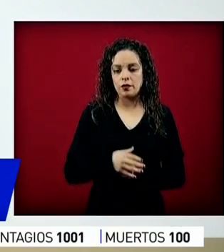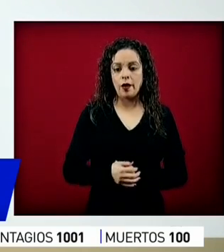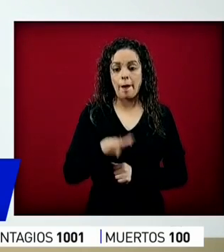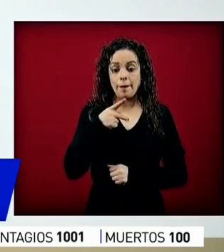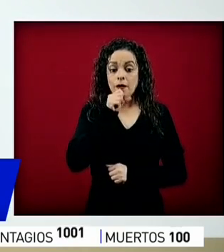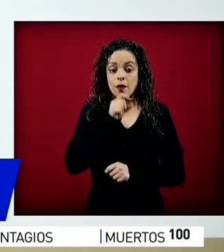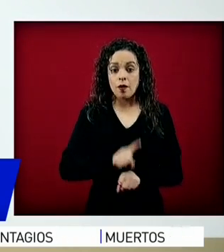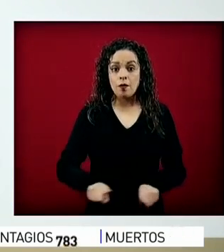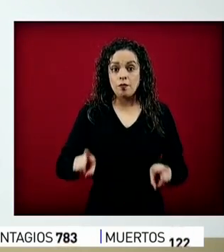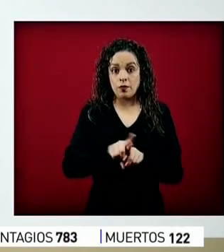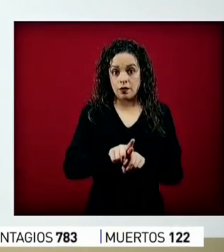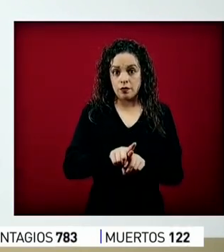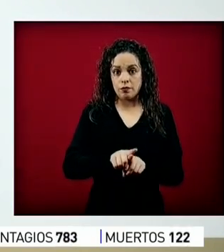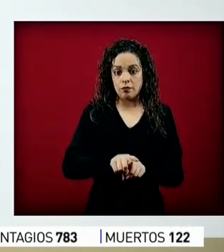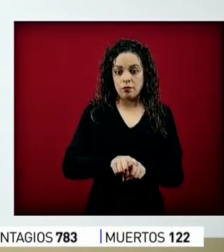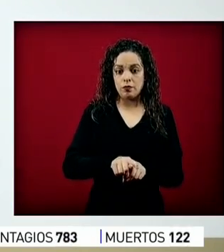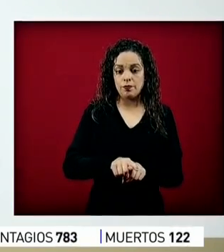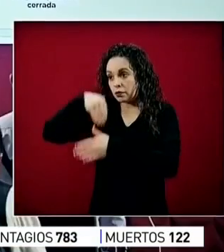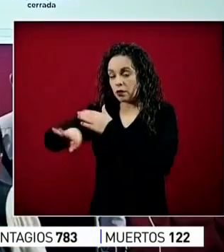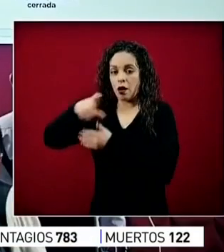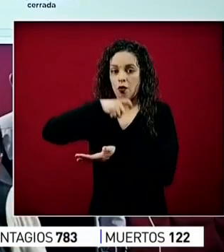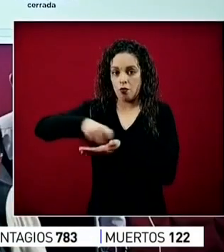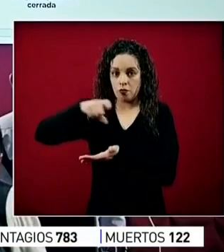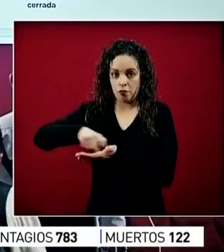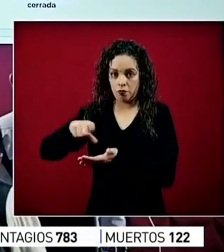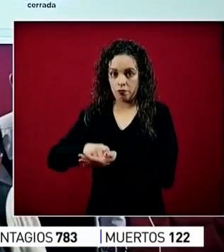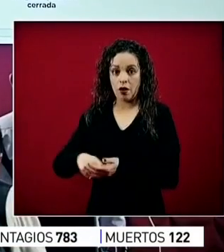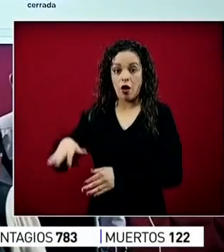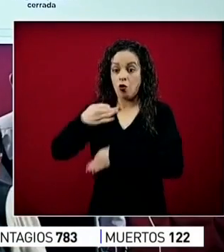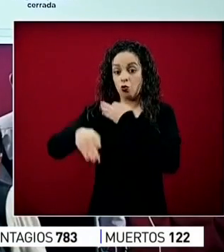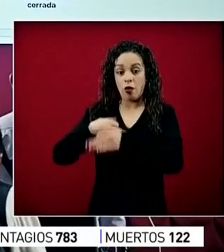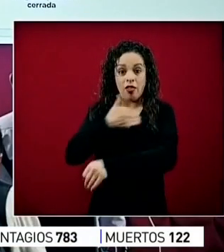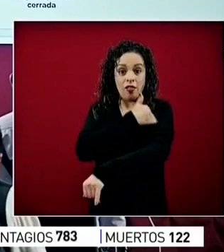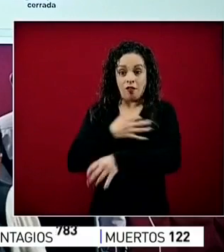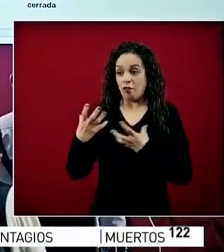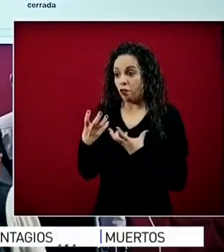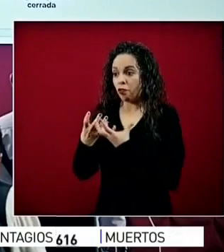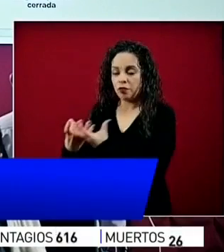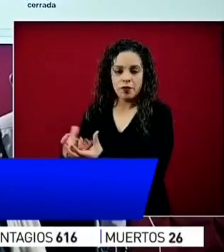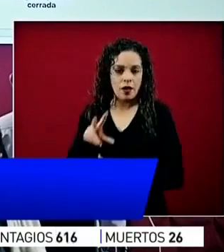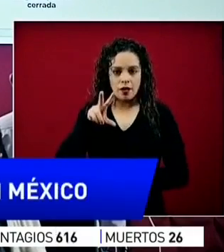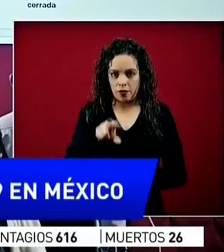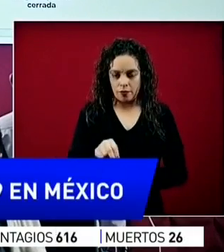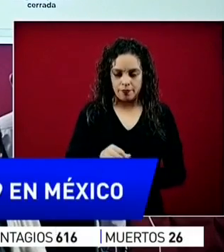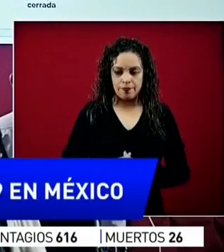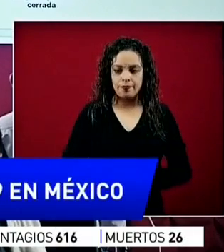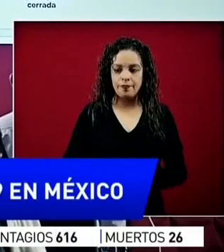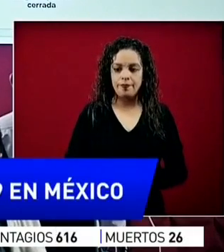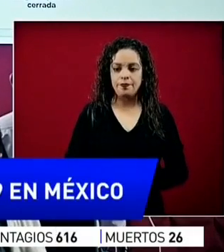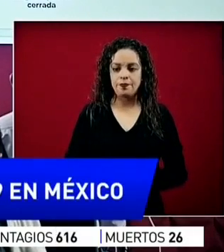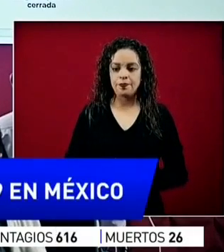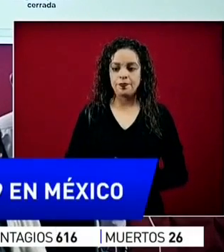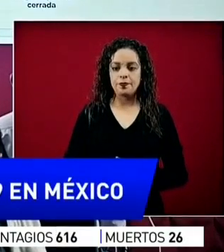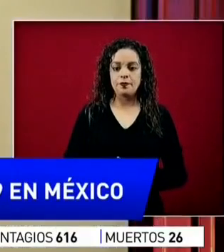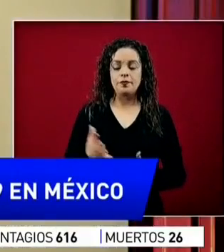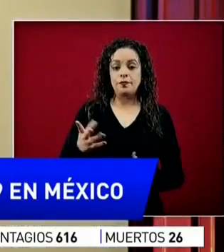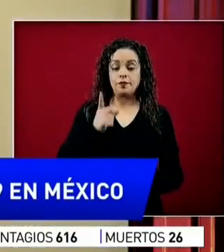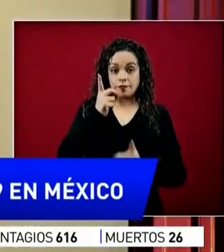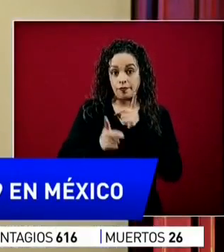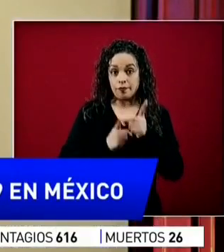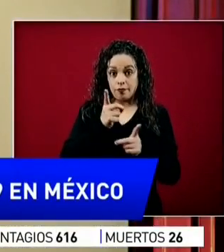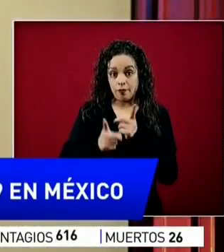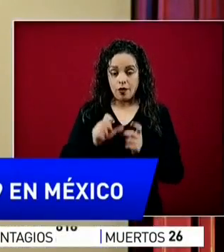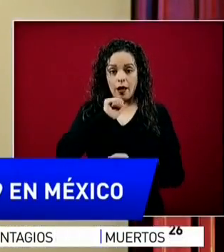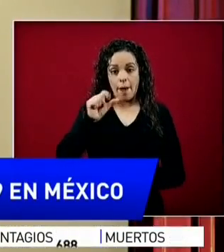de casos que hasta el momento han ocurrido. José Luis Alomía, director general de Epidemiología, reportó que en las últimas 24 horas